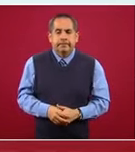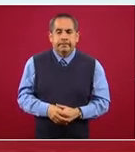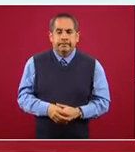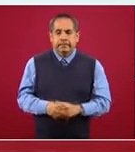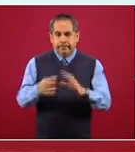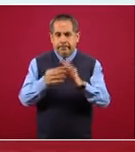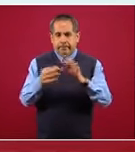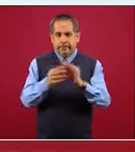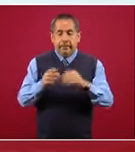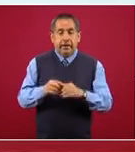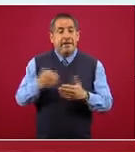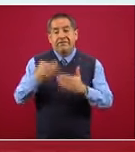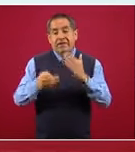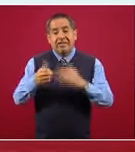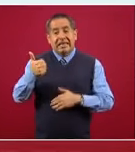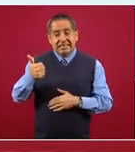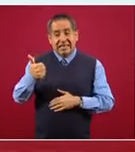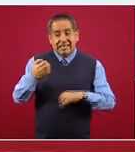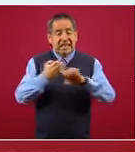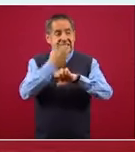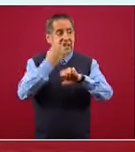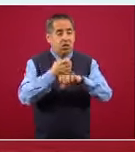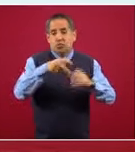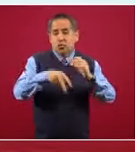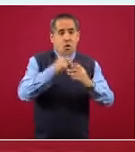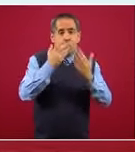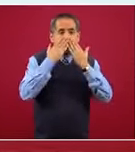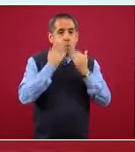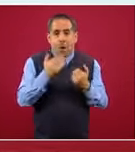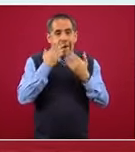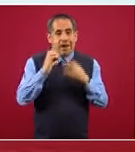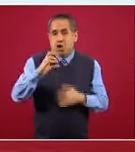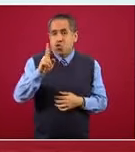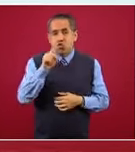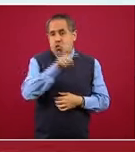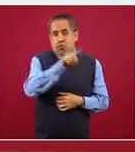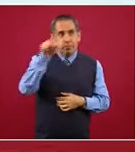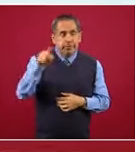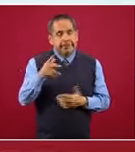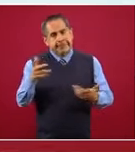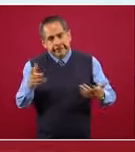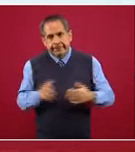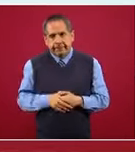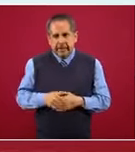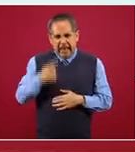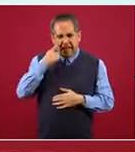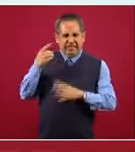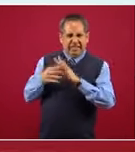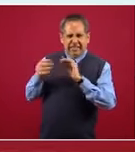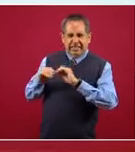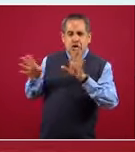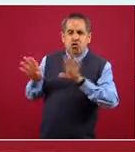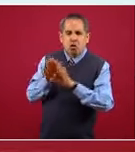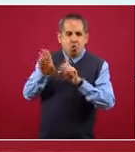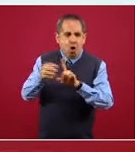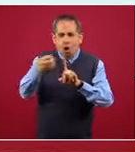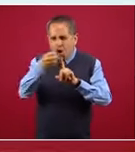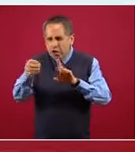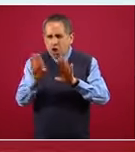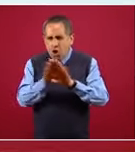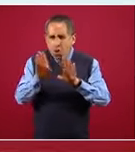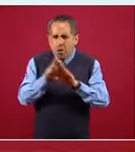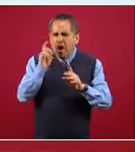Solamente nos faltan 6 entidades federativas entonces que tengan su centro regulador. Y bueno, este es el proceso por el que se recibe la llamada y vale la pena que toda la gente lo conozca